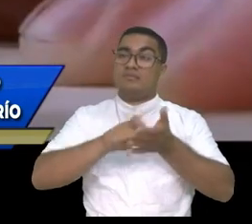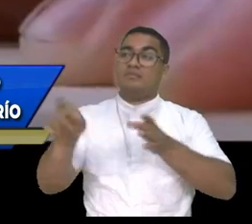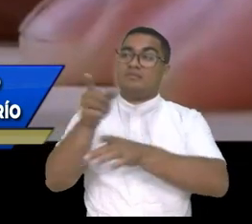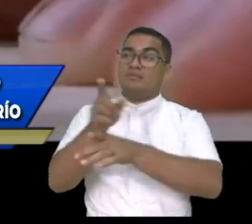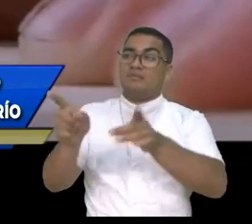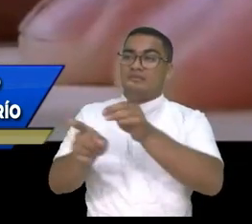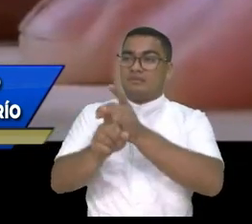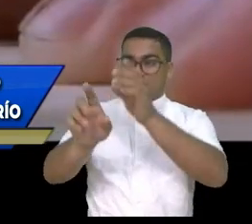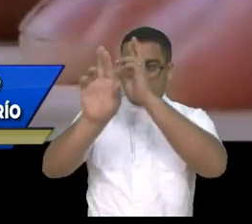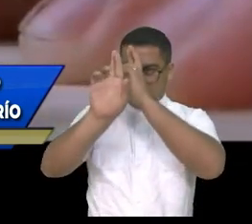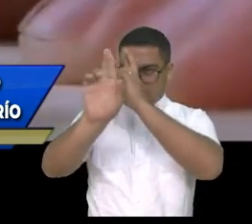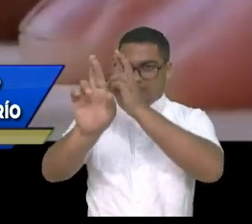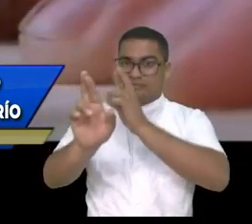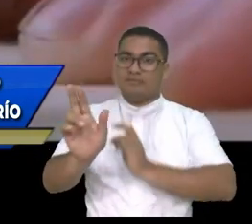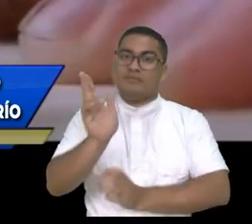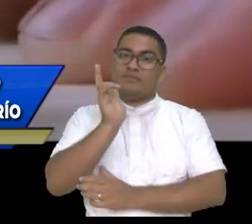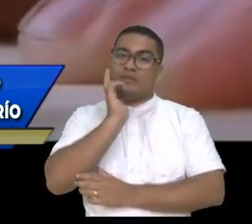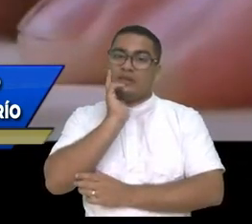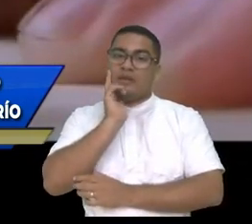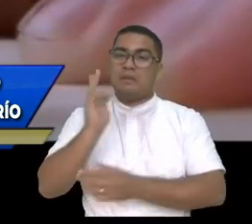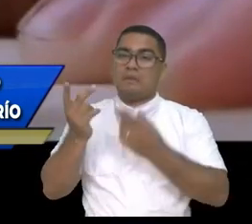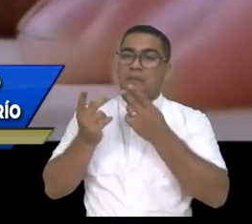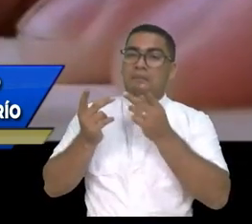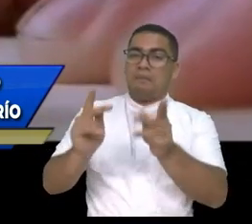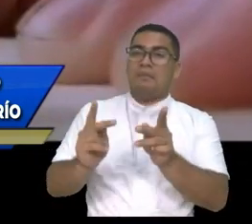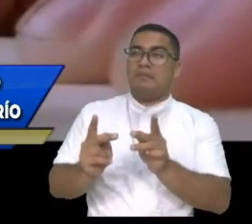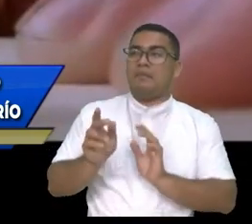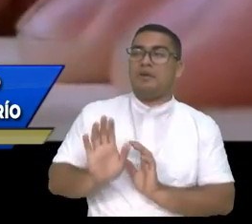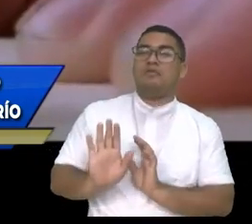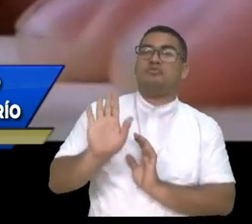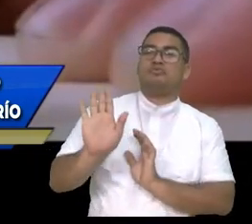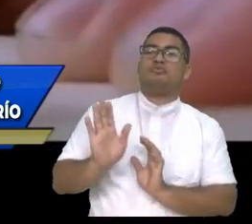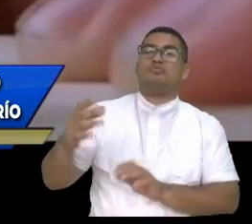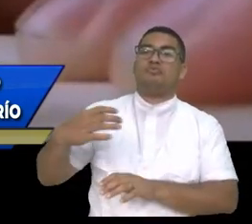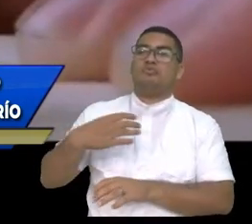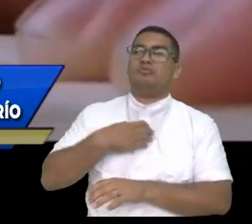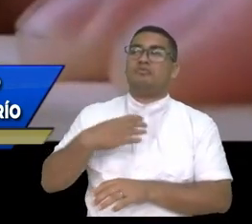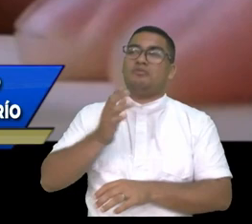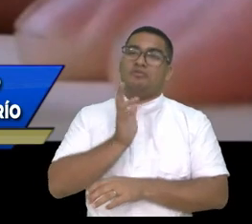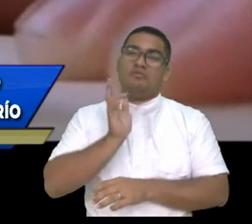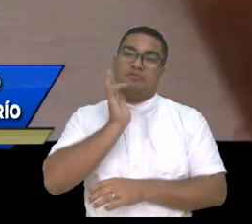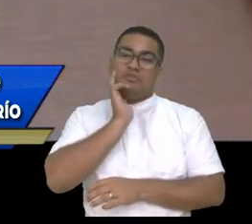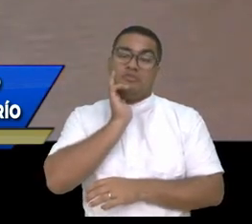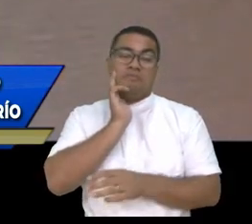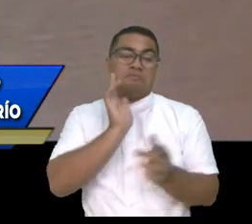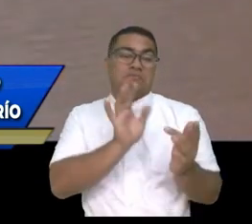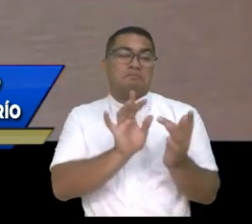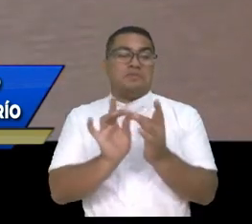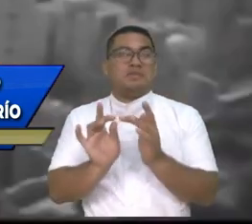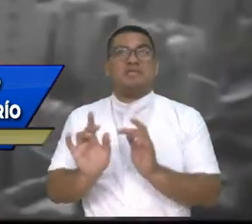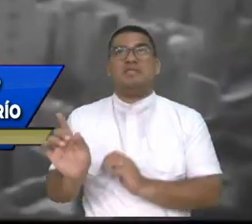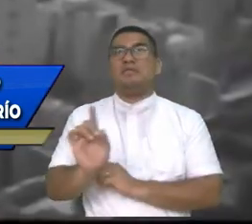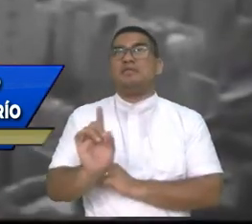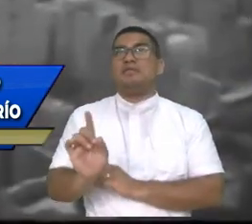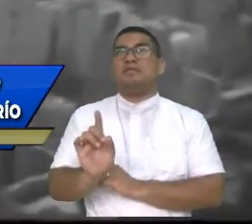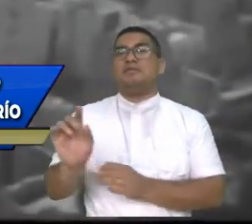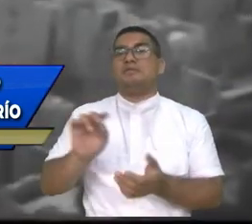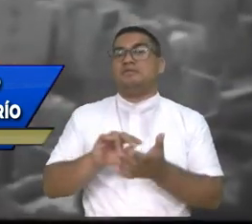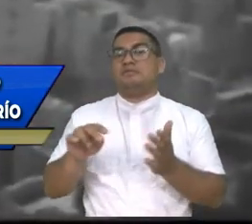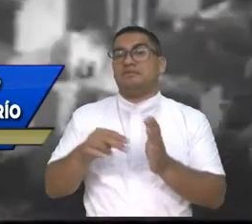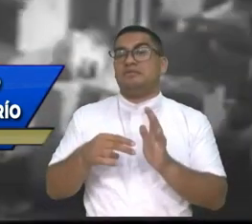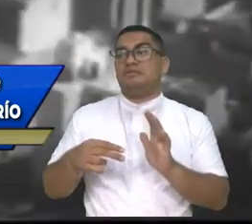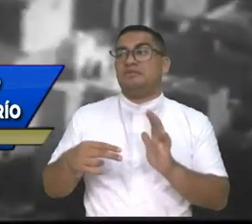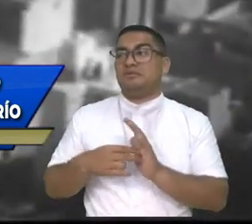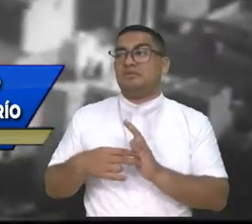pero que no era verdad que Rubén Darío fuera el único. Y que hubiese trascendido generaciones. Sí,